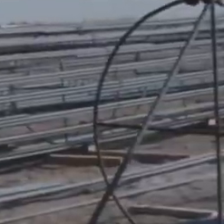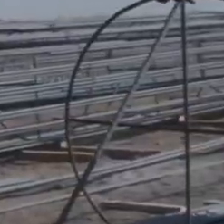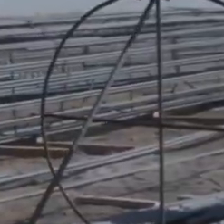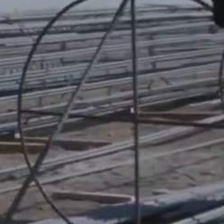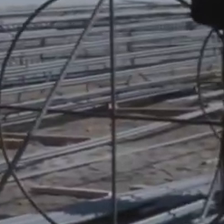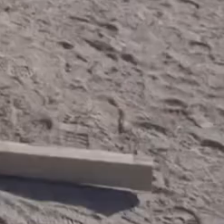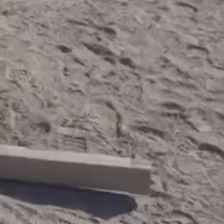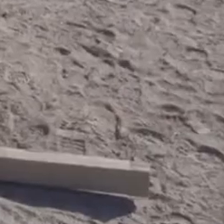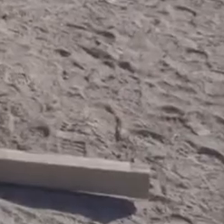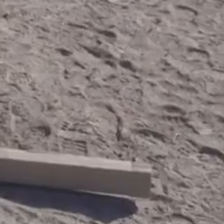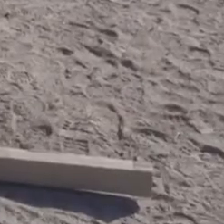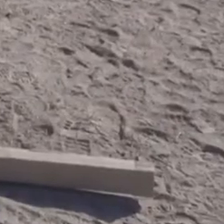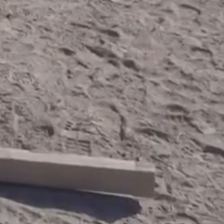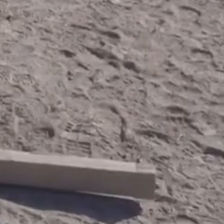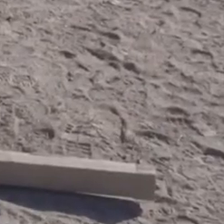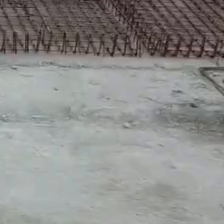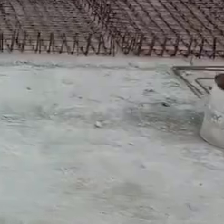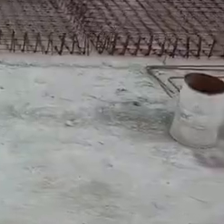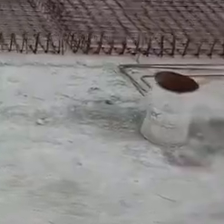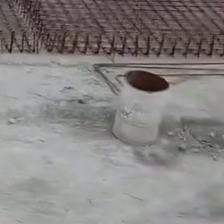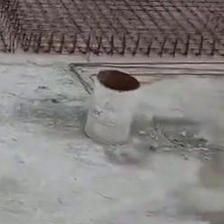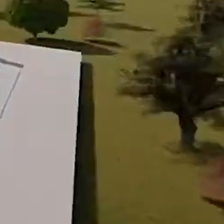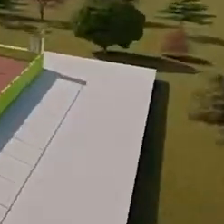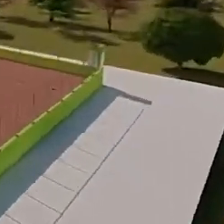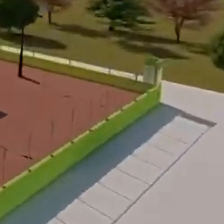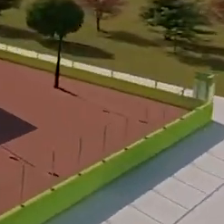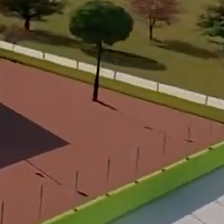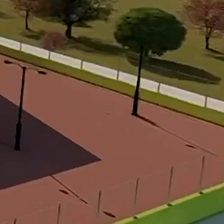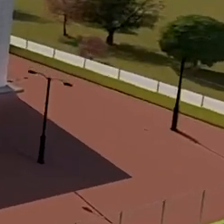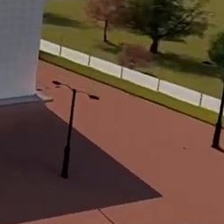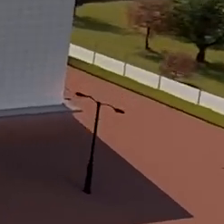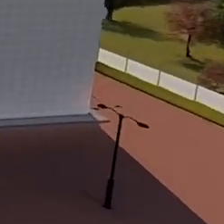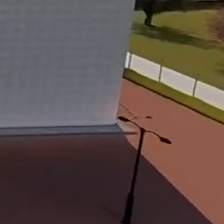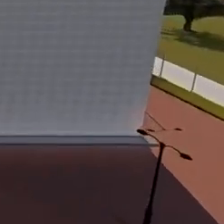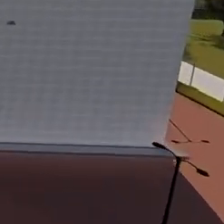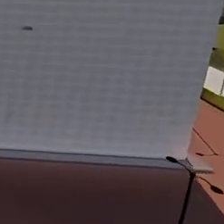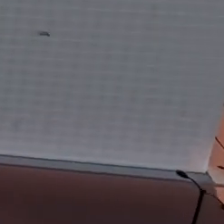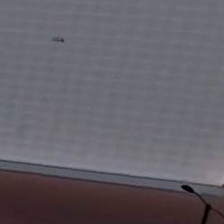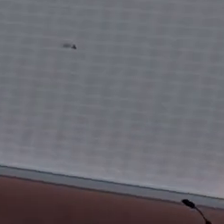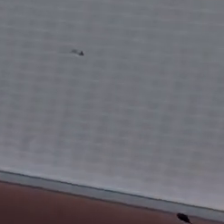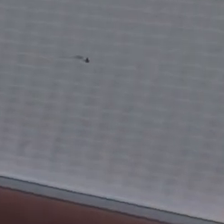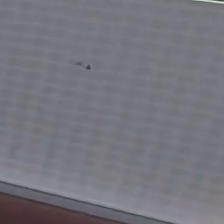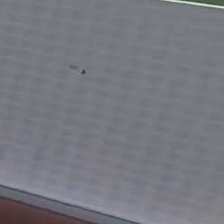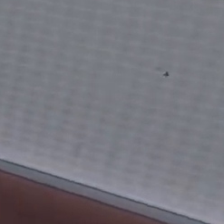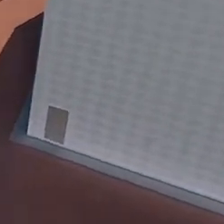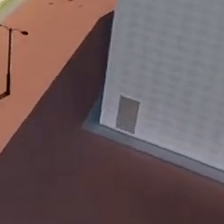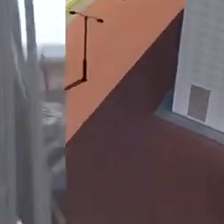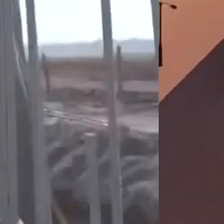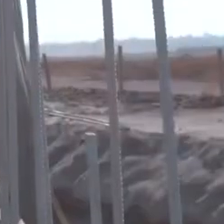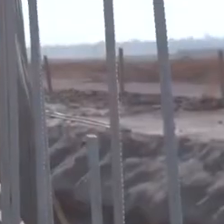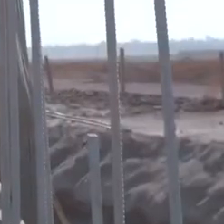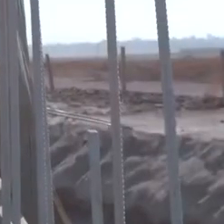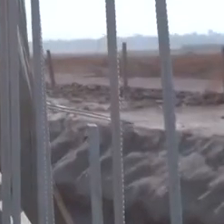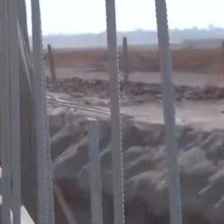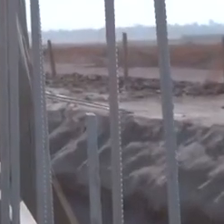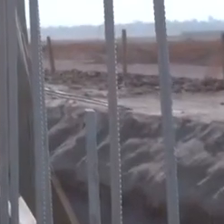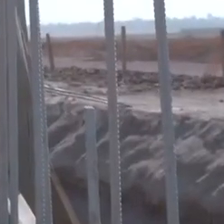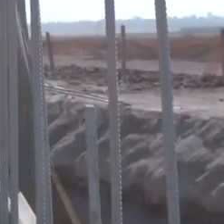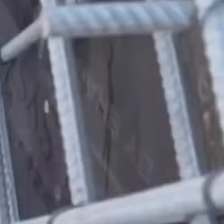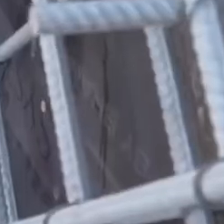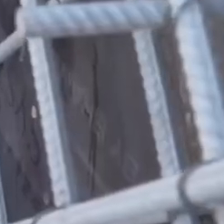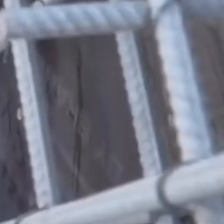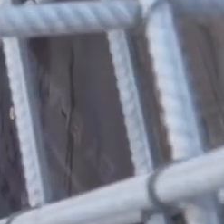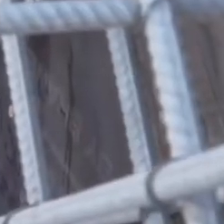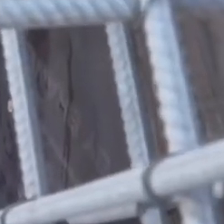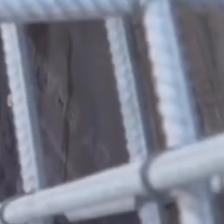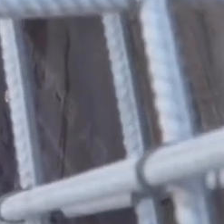de contención y armado de pilas. En las redes eléctricas, voz y datos, se realizan actividades de